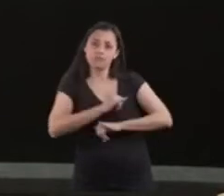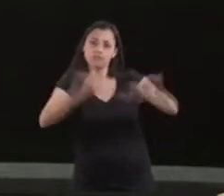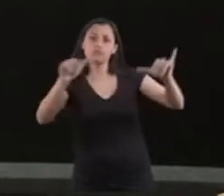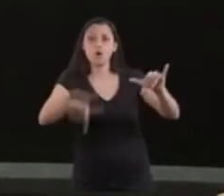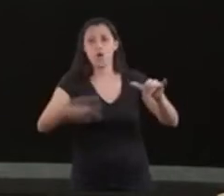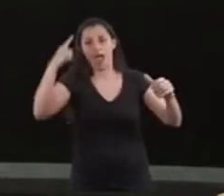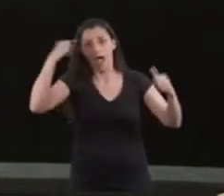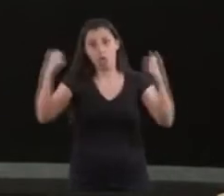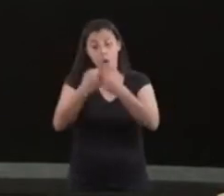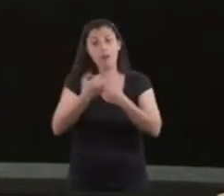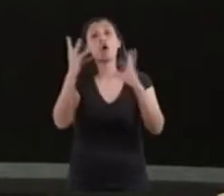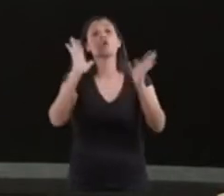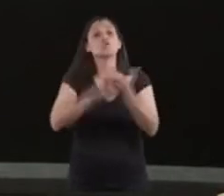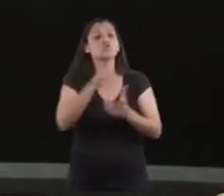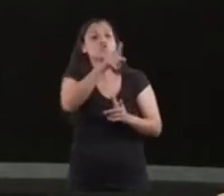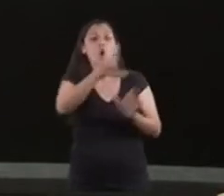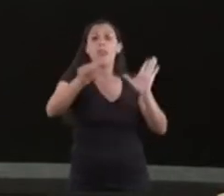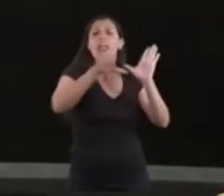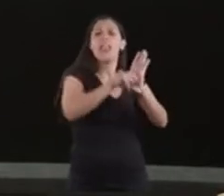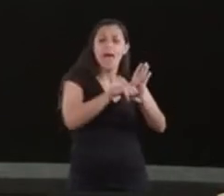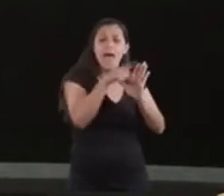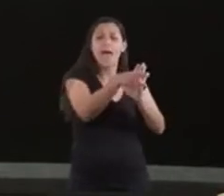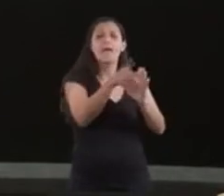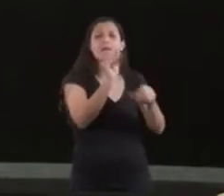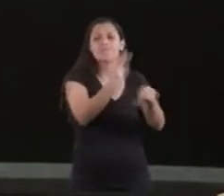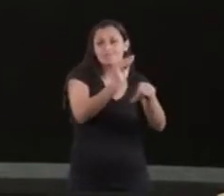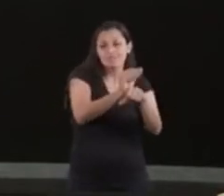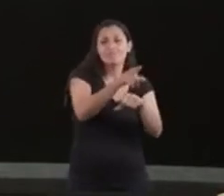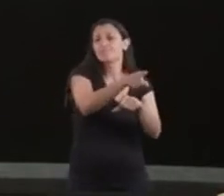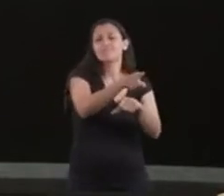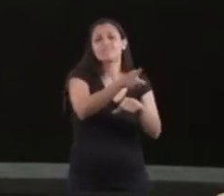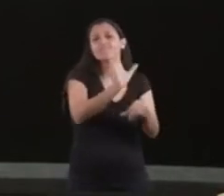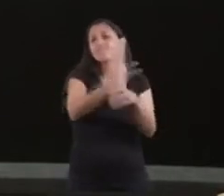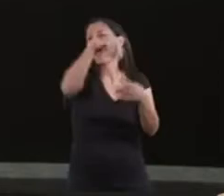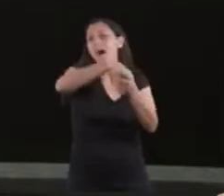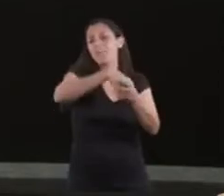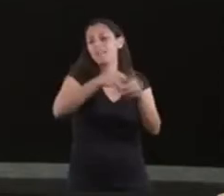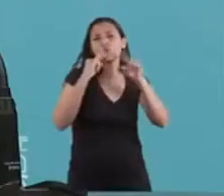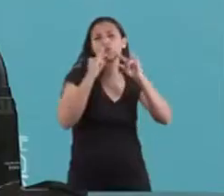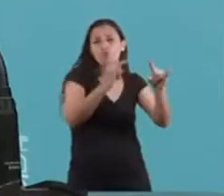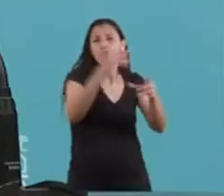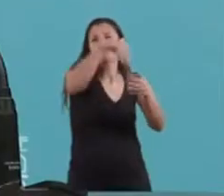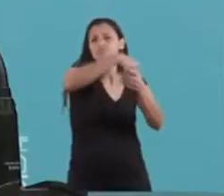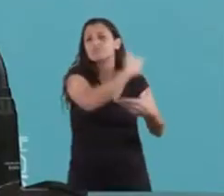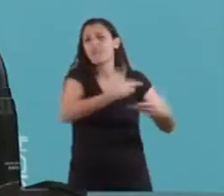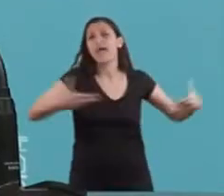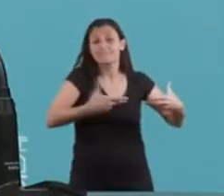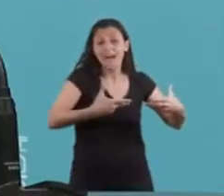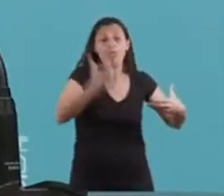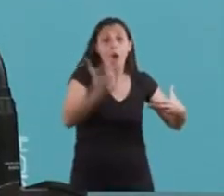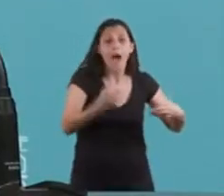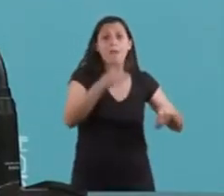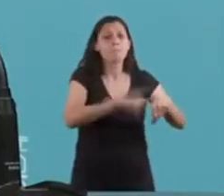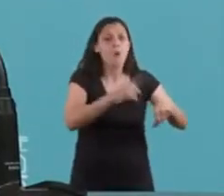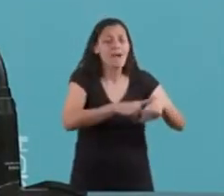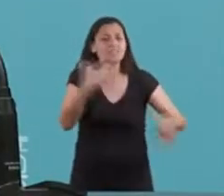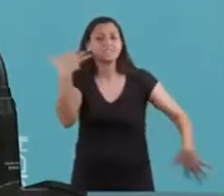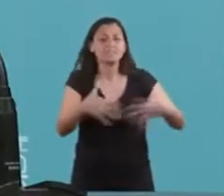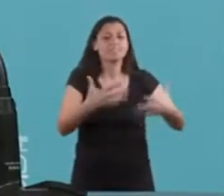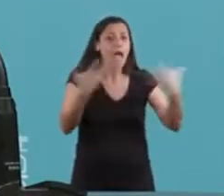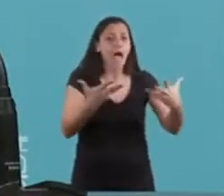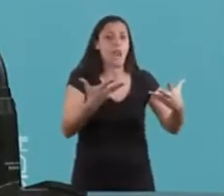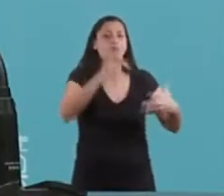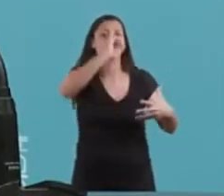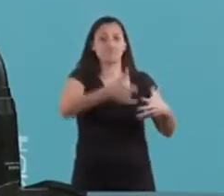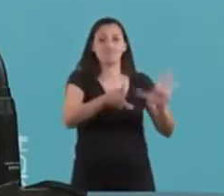tiene que ver en particular con la ley de abastecimiento es una herramienta que tiene el estado para aplicarla cuando considere que es necesario nosotros